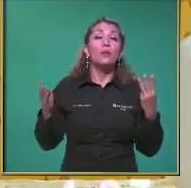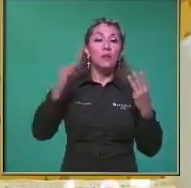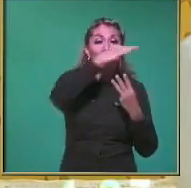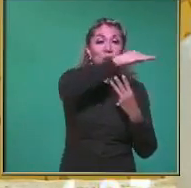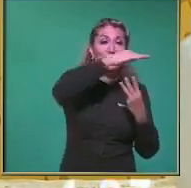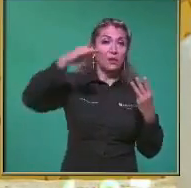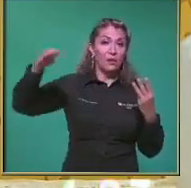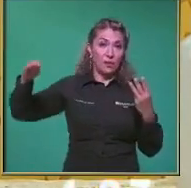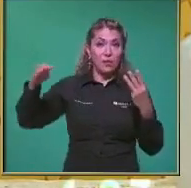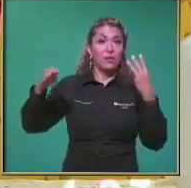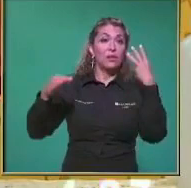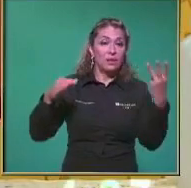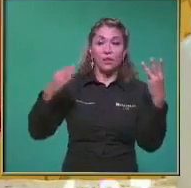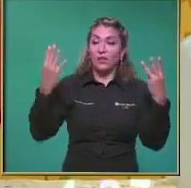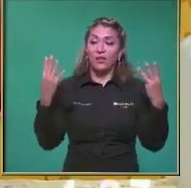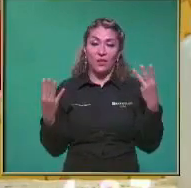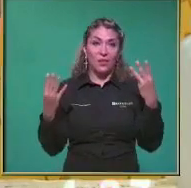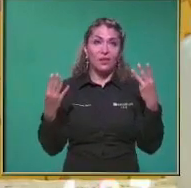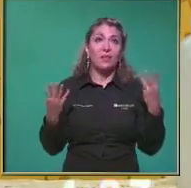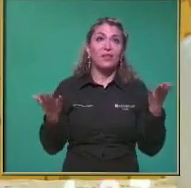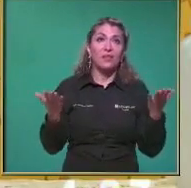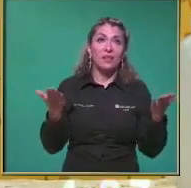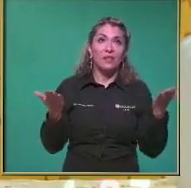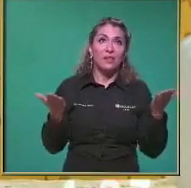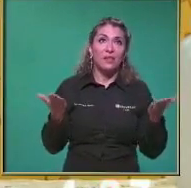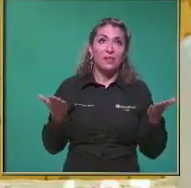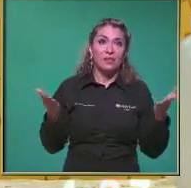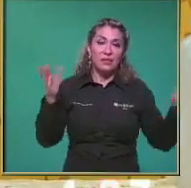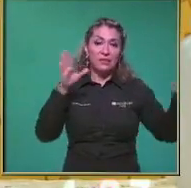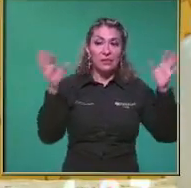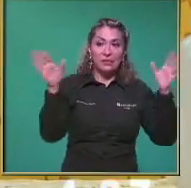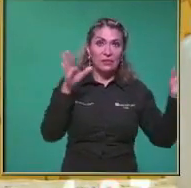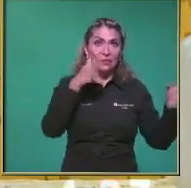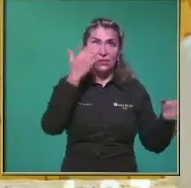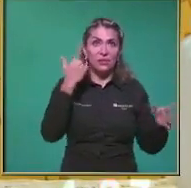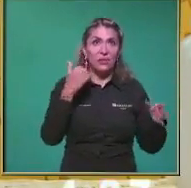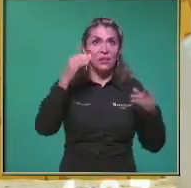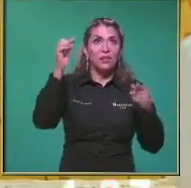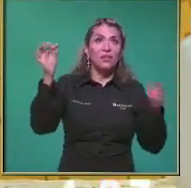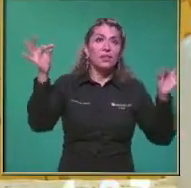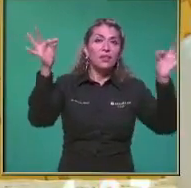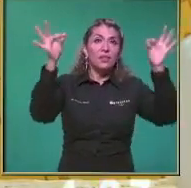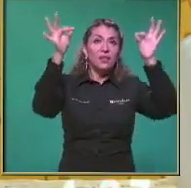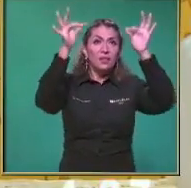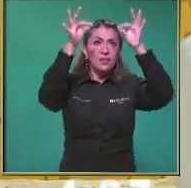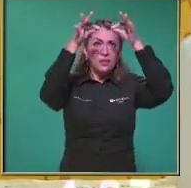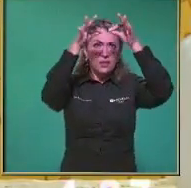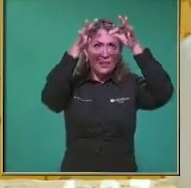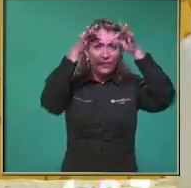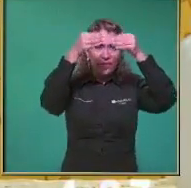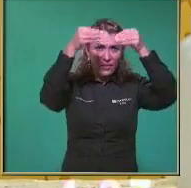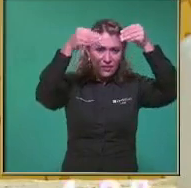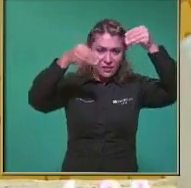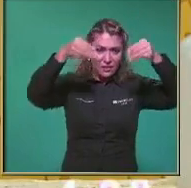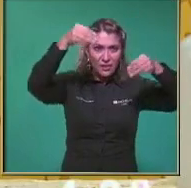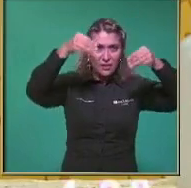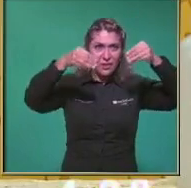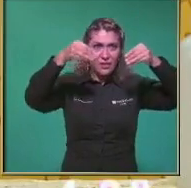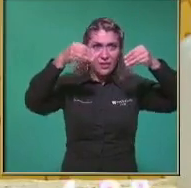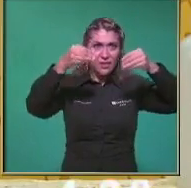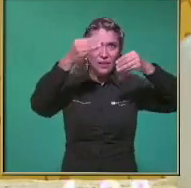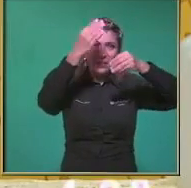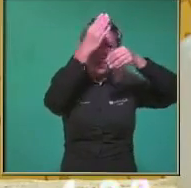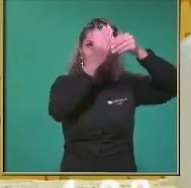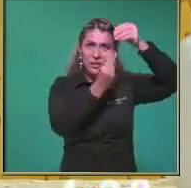A simple vista a lo mejor no lo alcanzo a ver porque la maestra los está moviendo. Pero, ¿qué tal si junto mis cuartos y los pongo arriba del tercio?